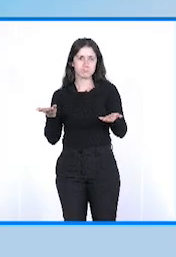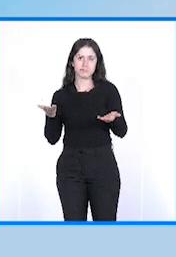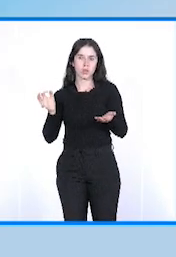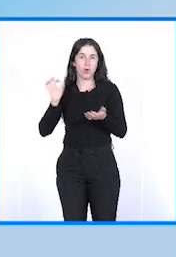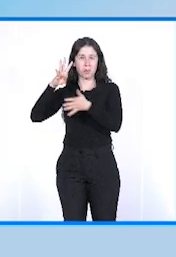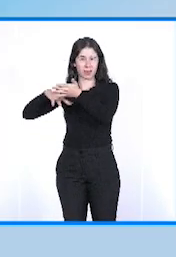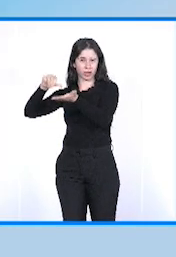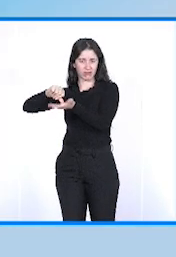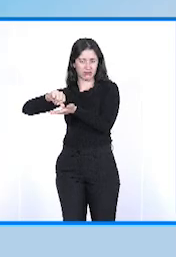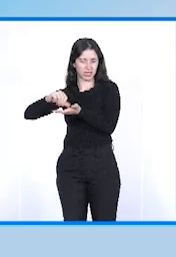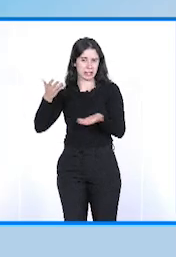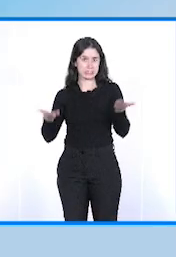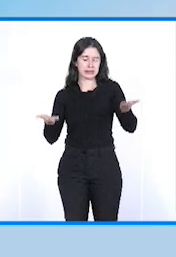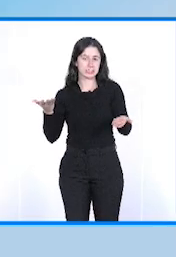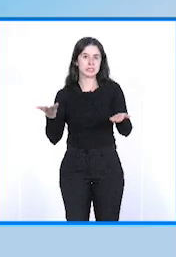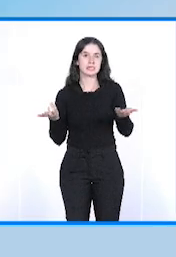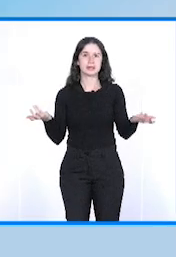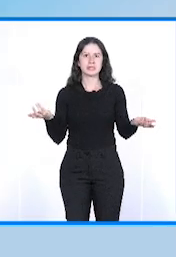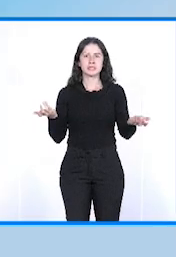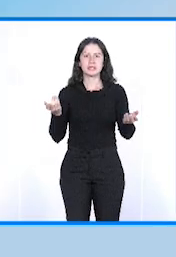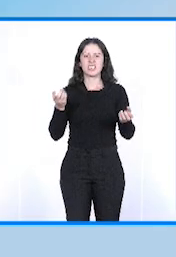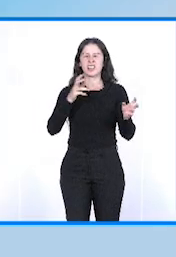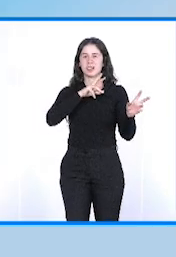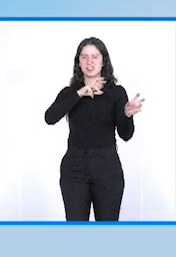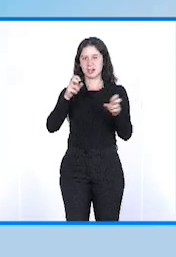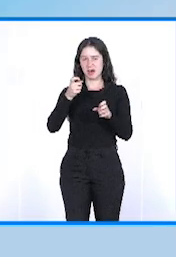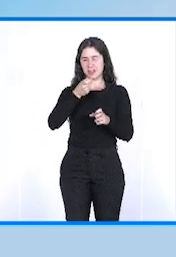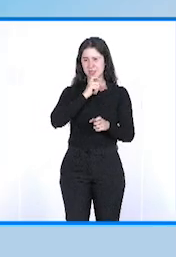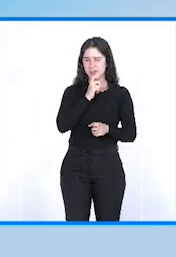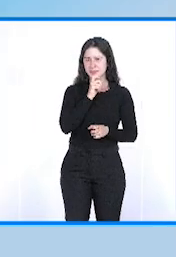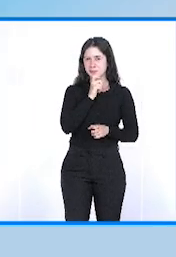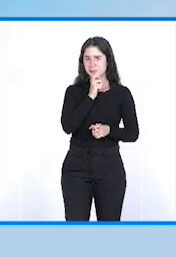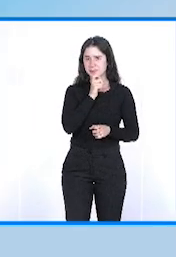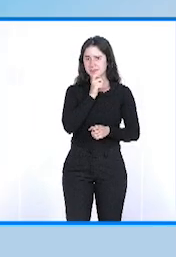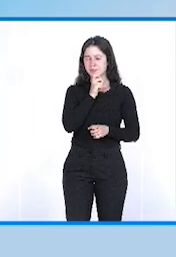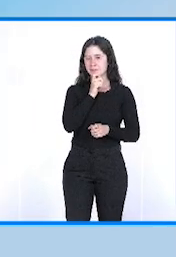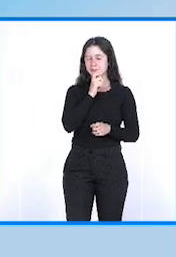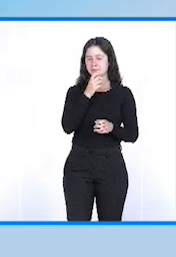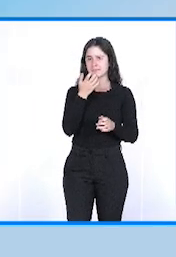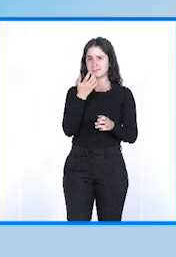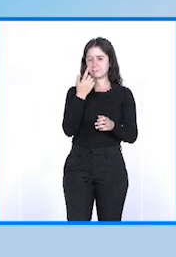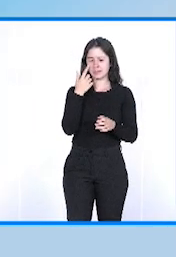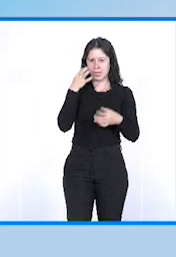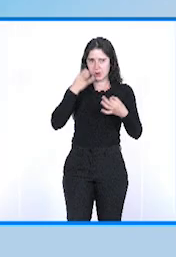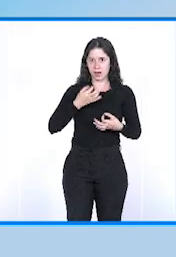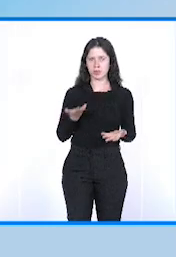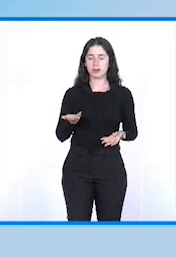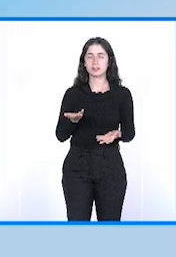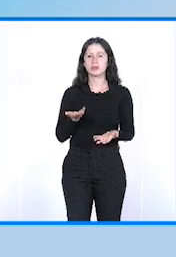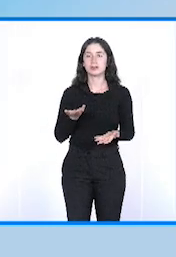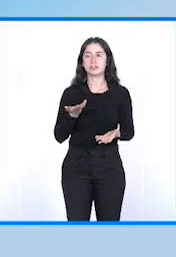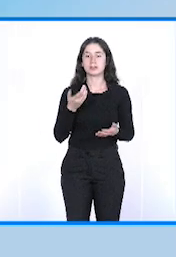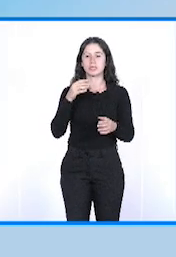céntrica lo cual todas estas complejidades que tenemos como como nuestra realidad actual se ven reflejadas